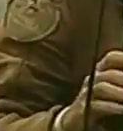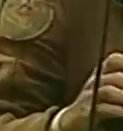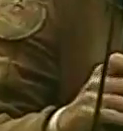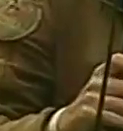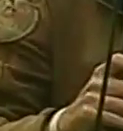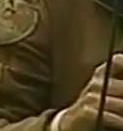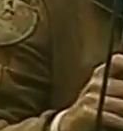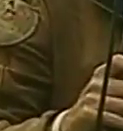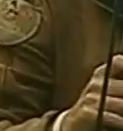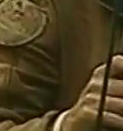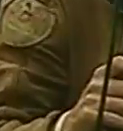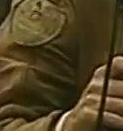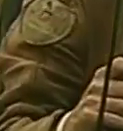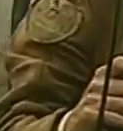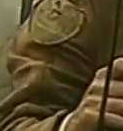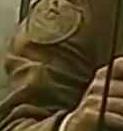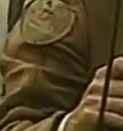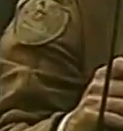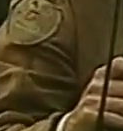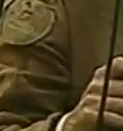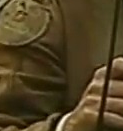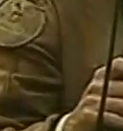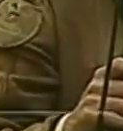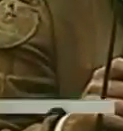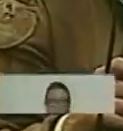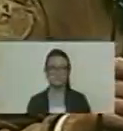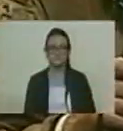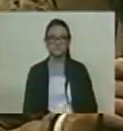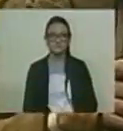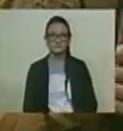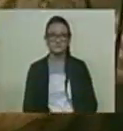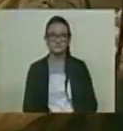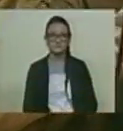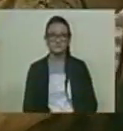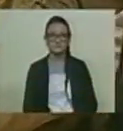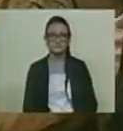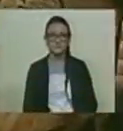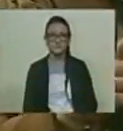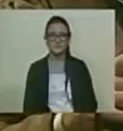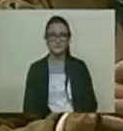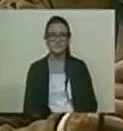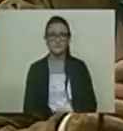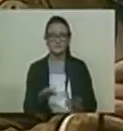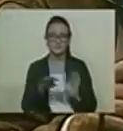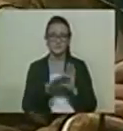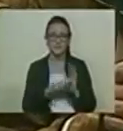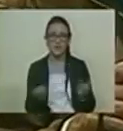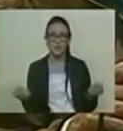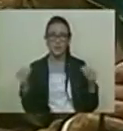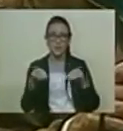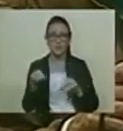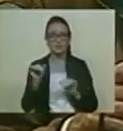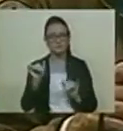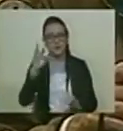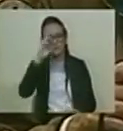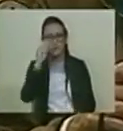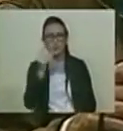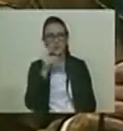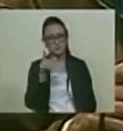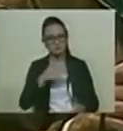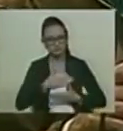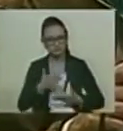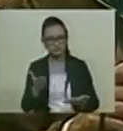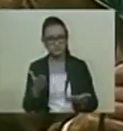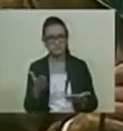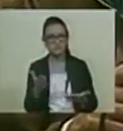comunicación. Además, en segundo lugar, en vista de este acuerdo logrado con algunos de los aspectos establecidos en República Dominicana, quisiera saber si usted estaría dispuesto a